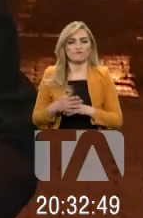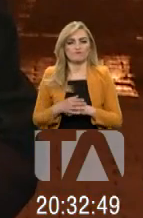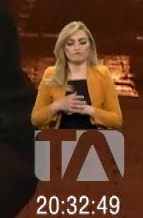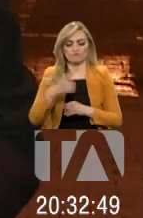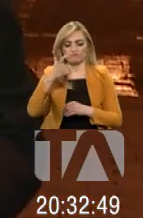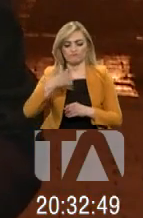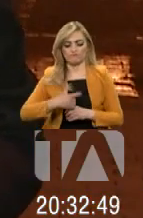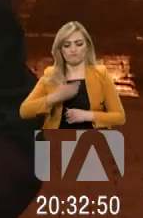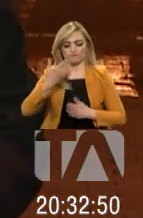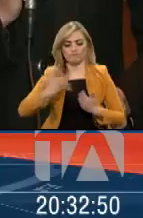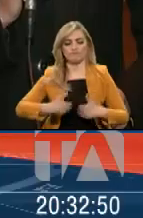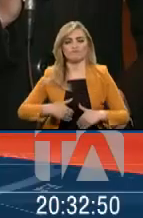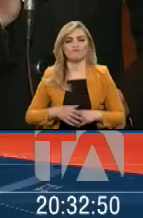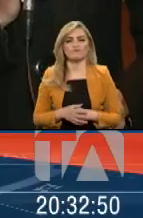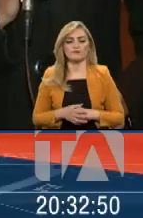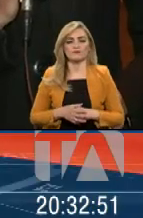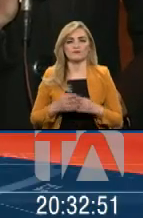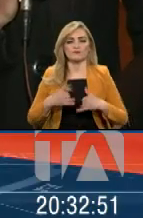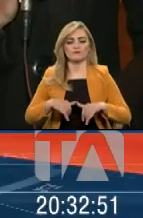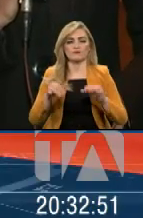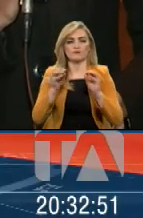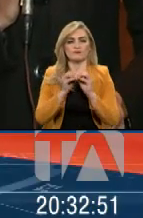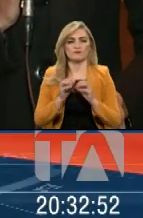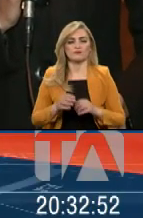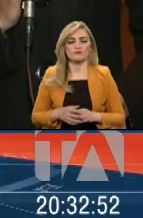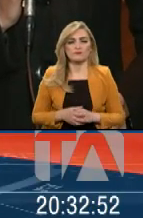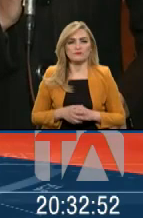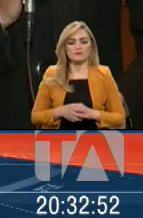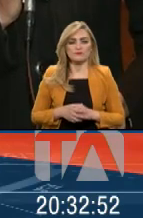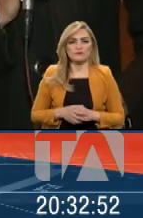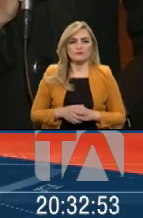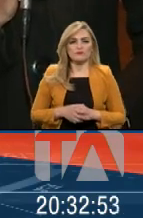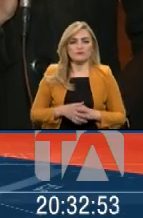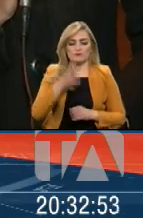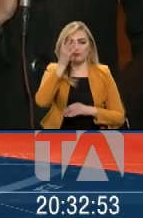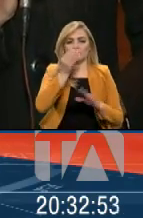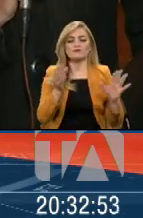ciudadanía. Con esta información regresamos con ustedes a estudios. Que tengan una muy buena noche.